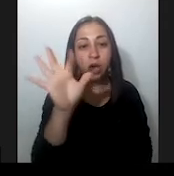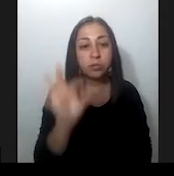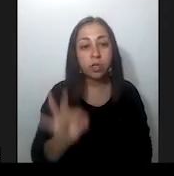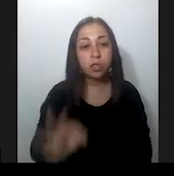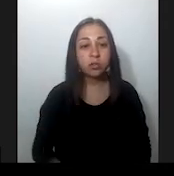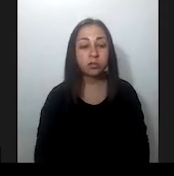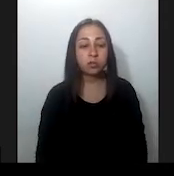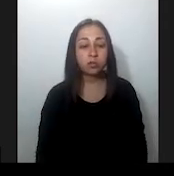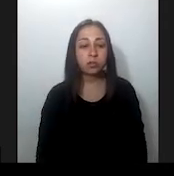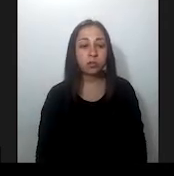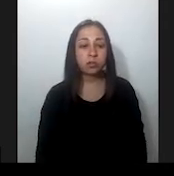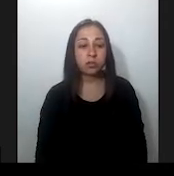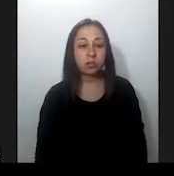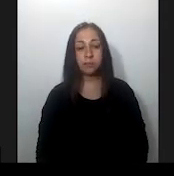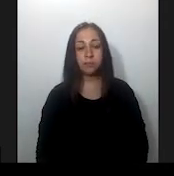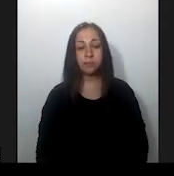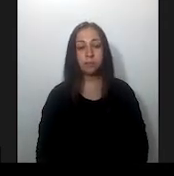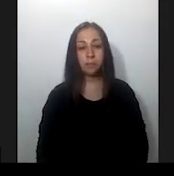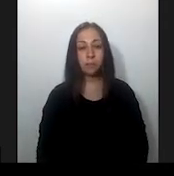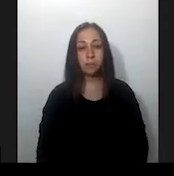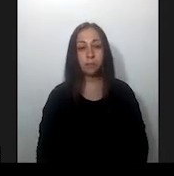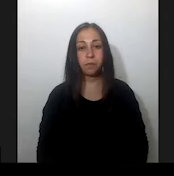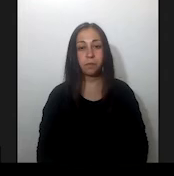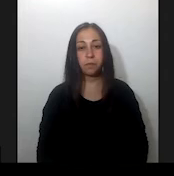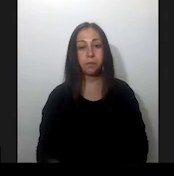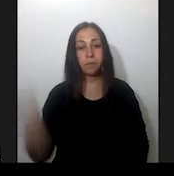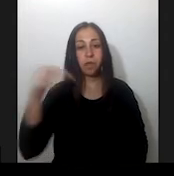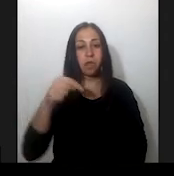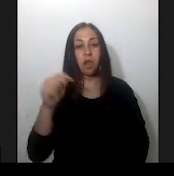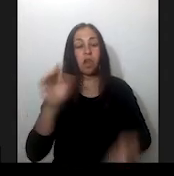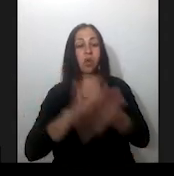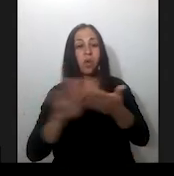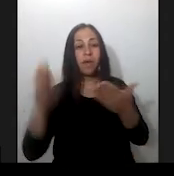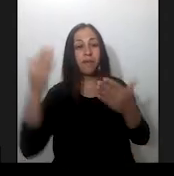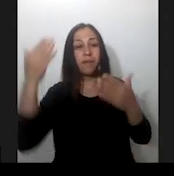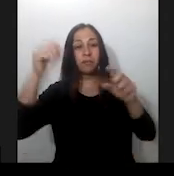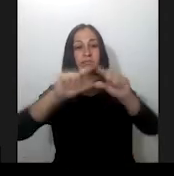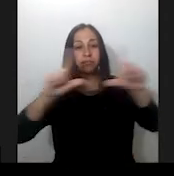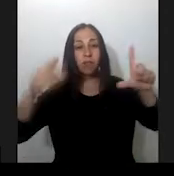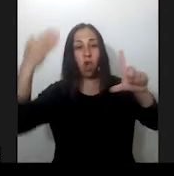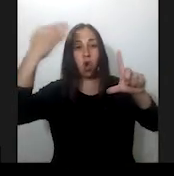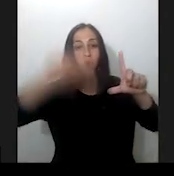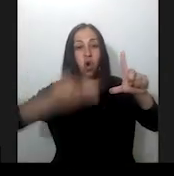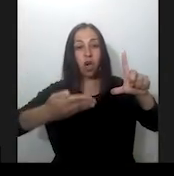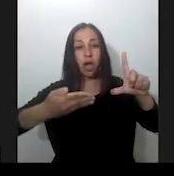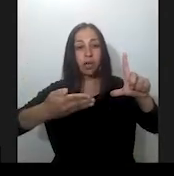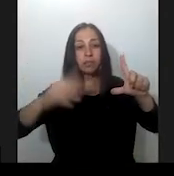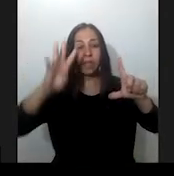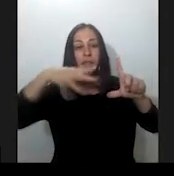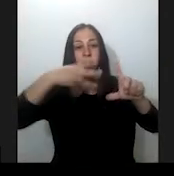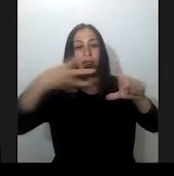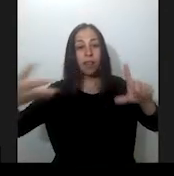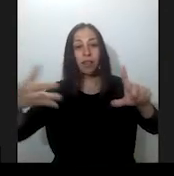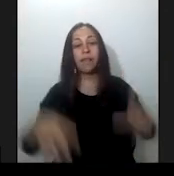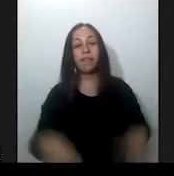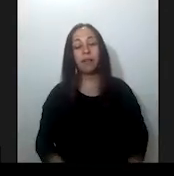la lista de opciones. Ahora vamos a agregar otra nueva hoja y vamos a